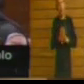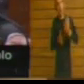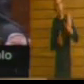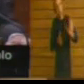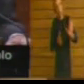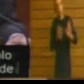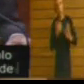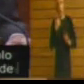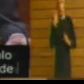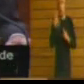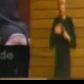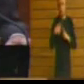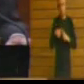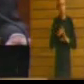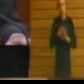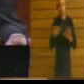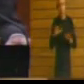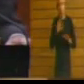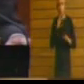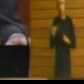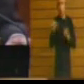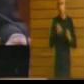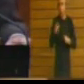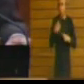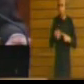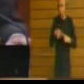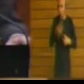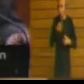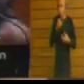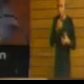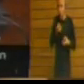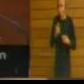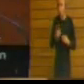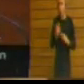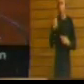con esto acabo. Por defender lo que estamos defendiendo, algunos compañeros se quedaron en el camino. Muchas gracias.